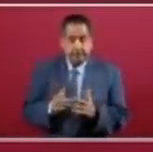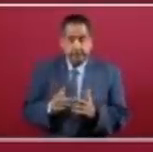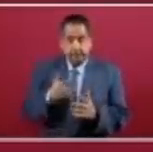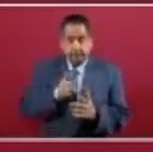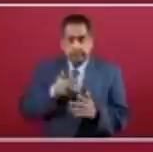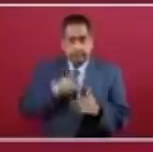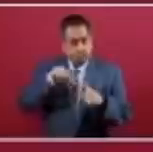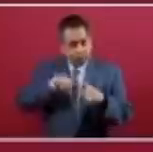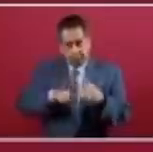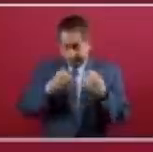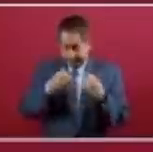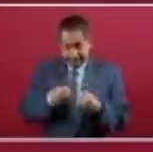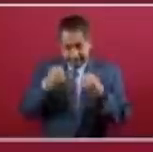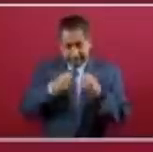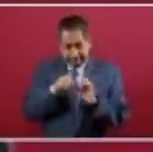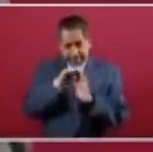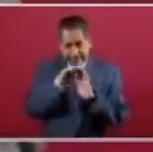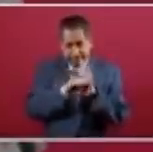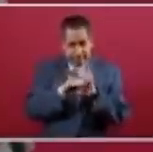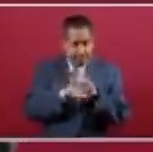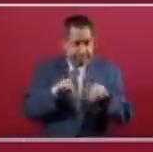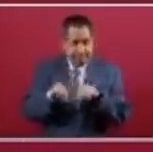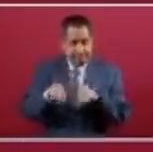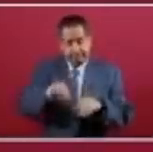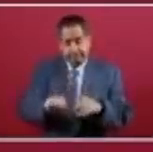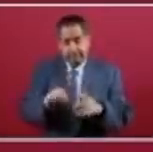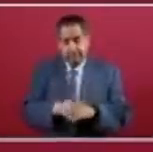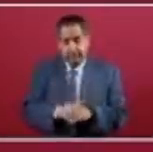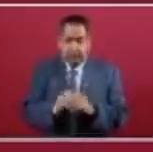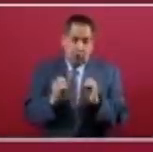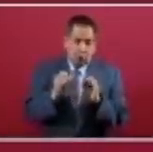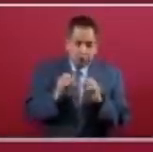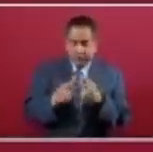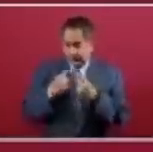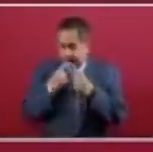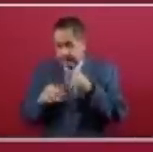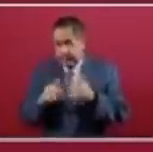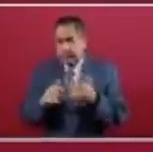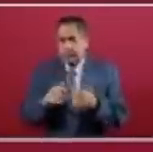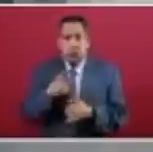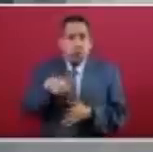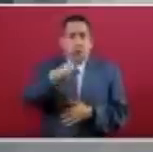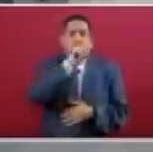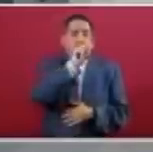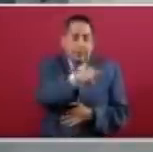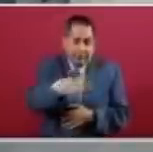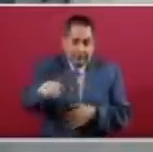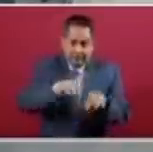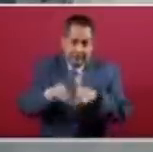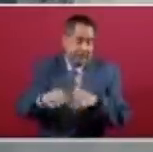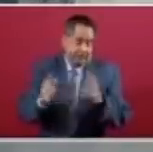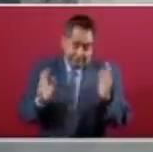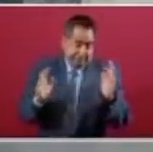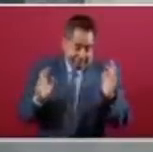tengo bastante trabajo de oficina, y ustedes también. Porque